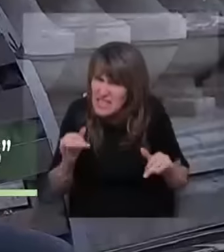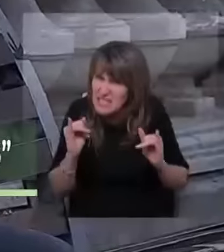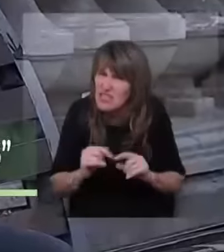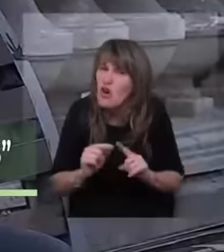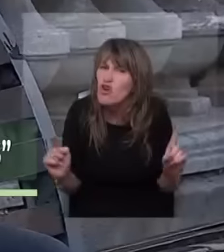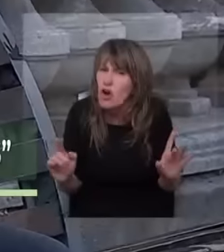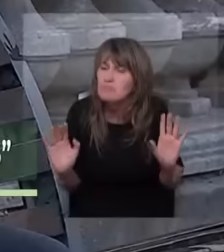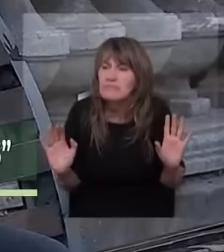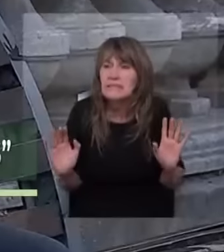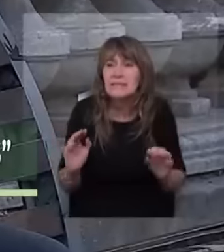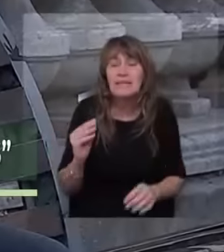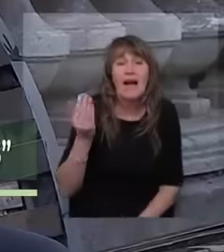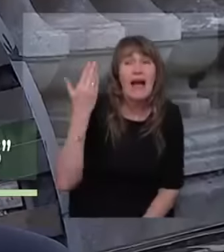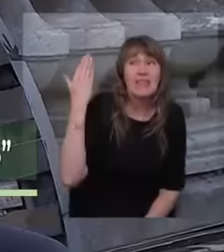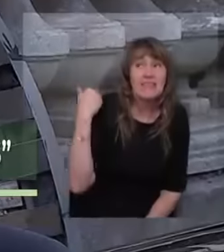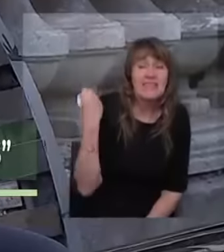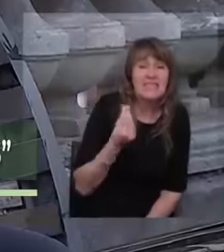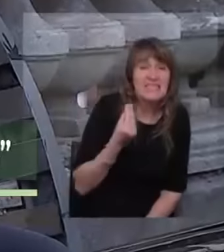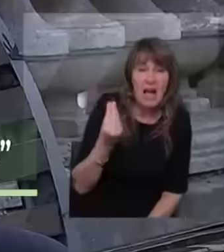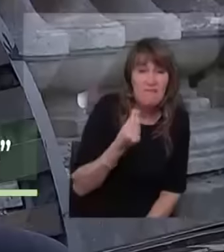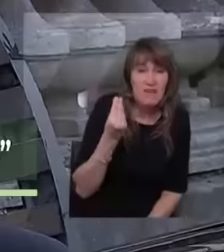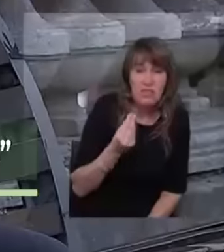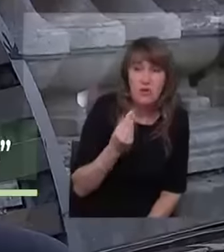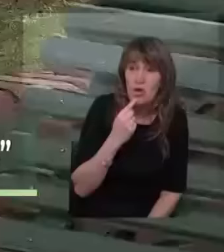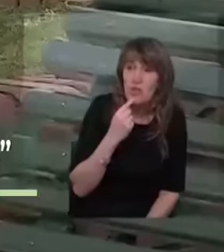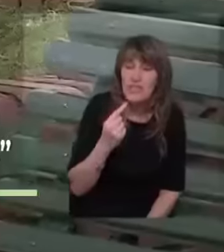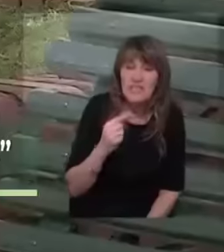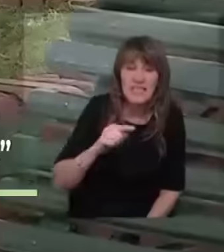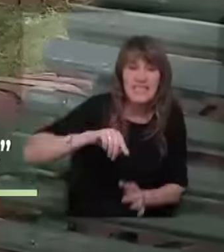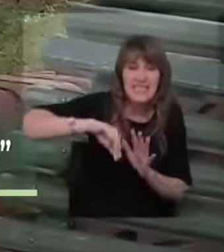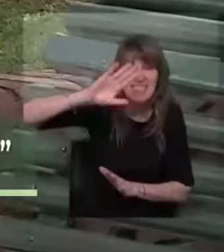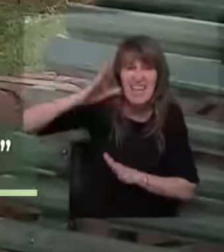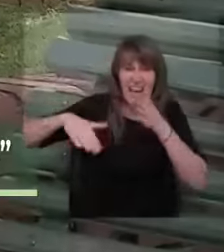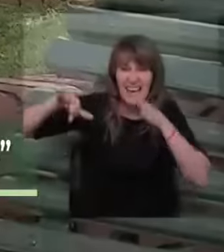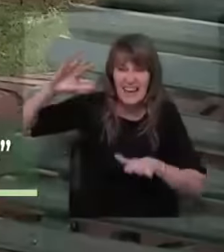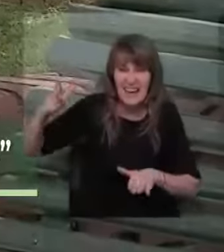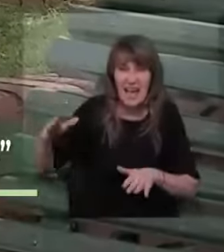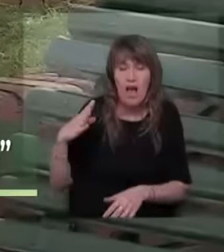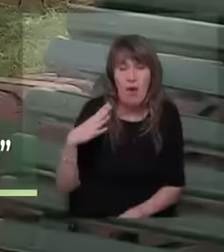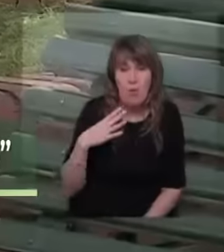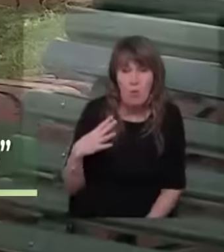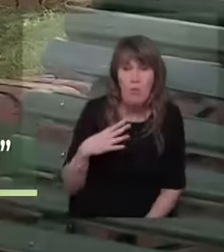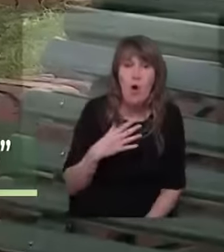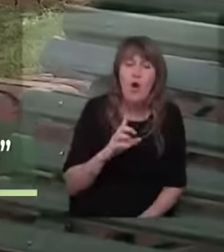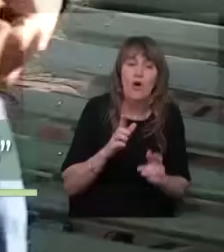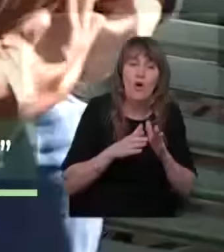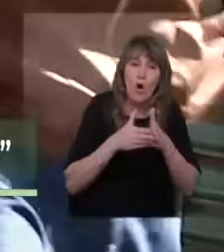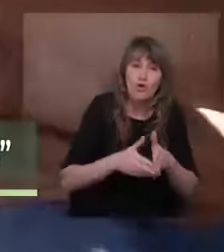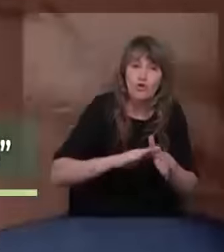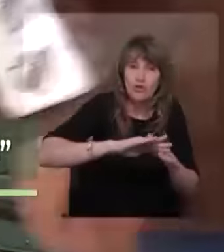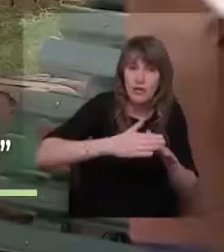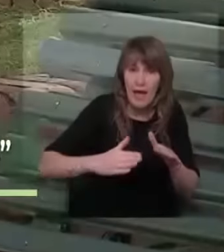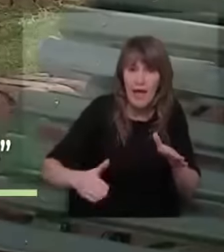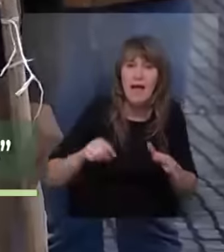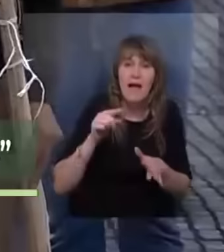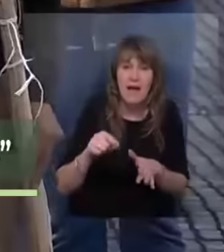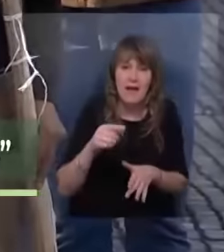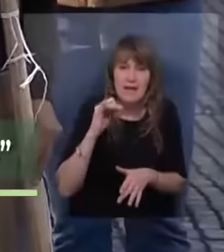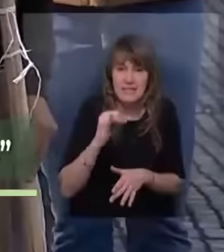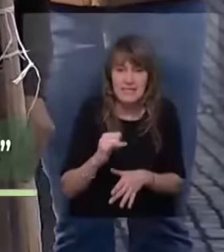sucedió el fin de semana que tuvimos algún reporte sobre todo en las sierras y graupel en la franja costera en este caso este periodo bastante